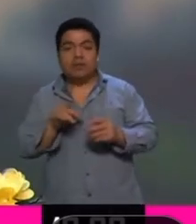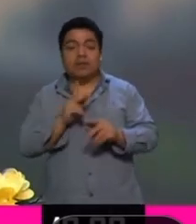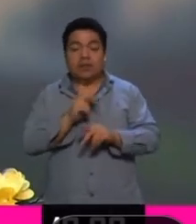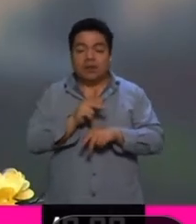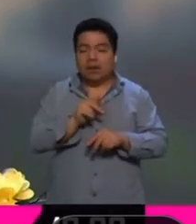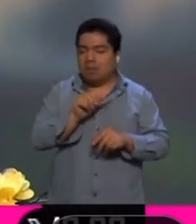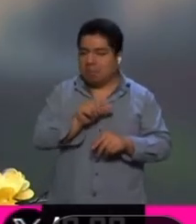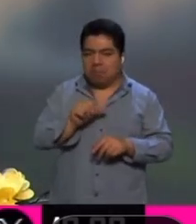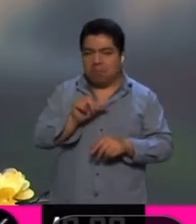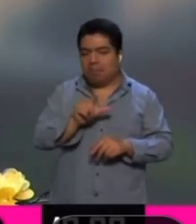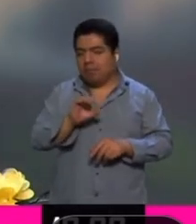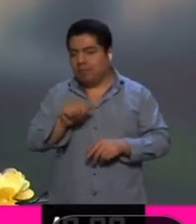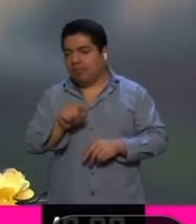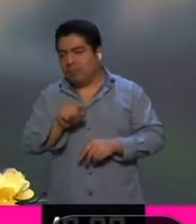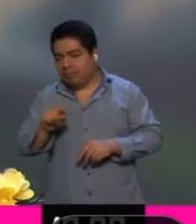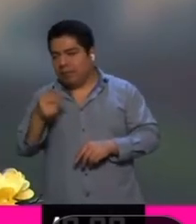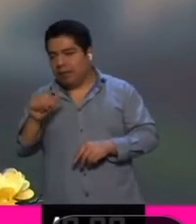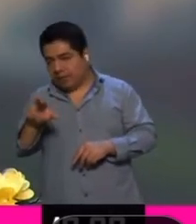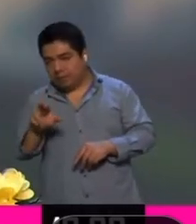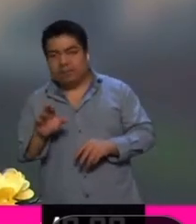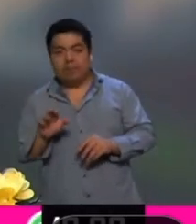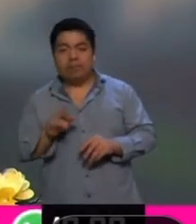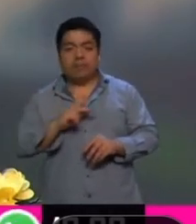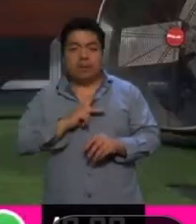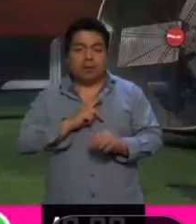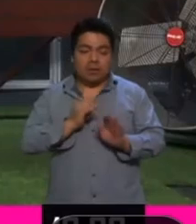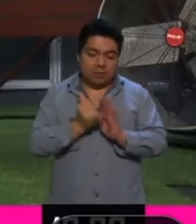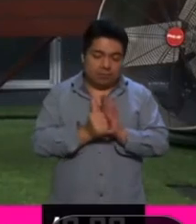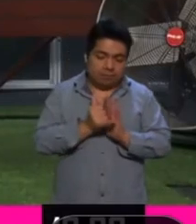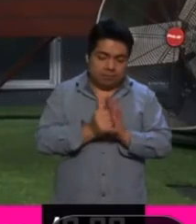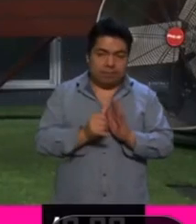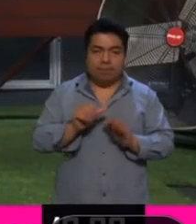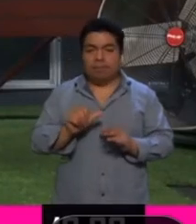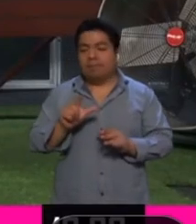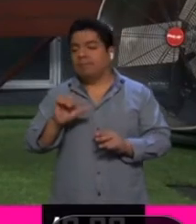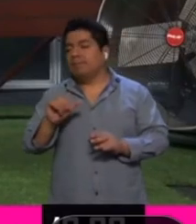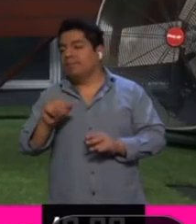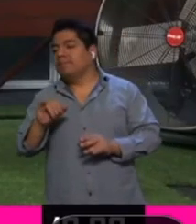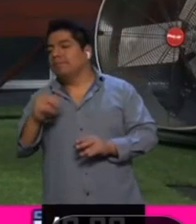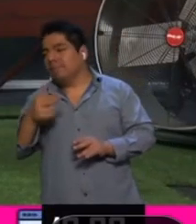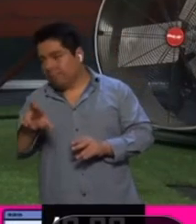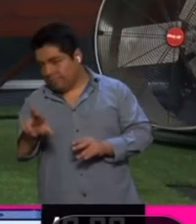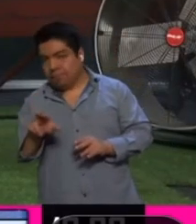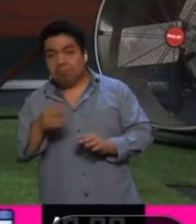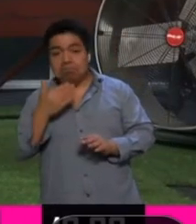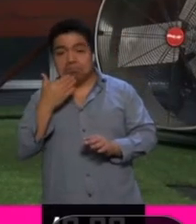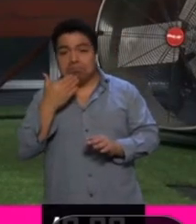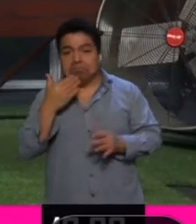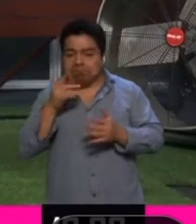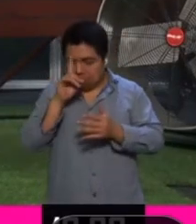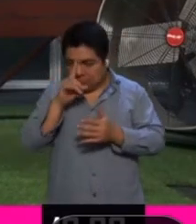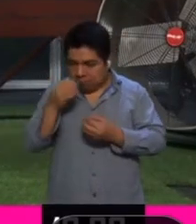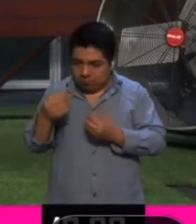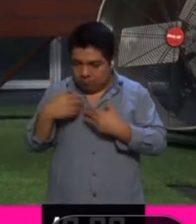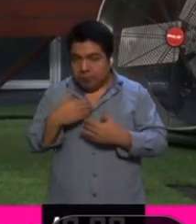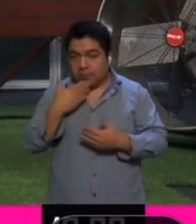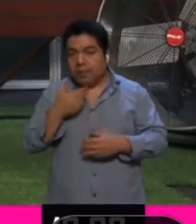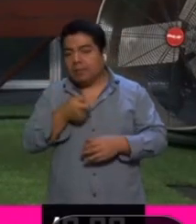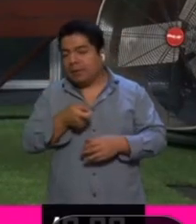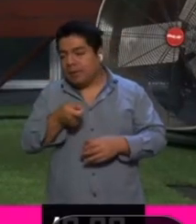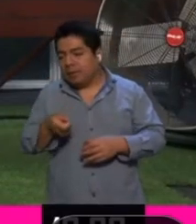también @alsacia_hart y en mi canal de YouTube. Oiga, y además viene bien recomendada para que le mandes de una de las